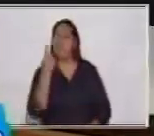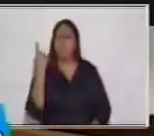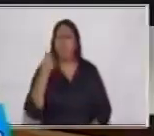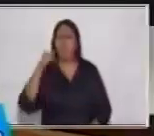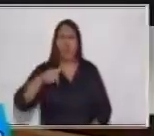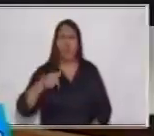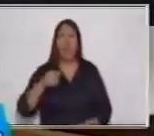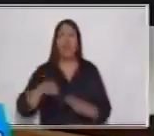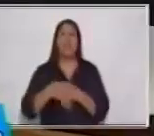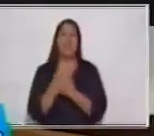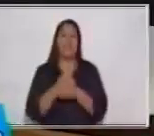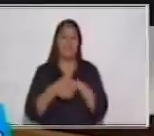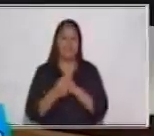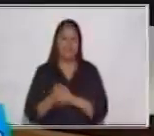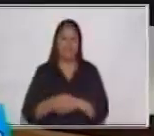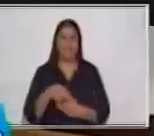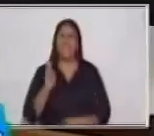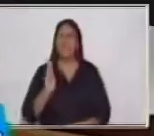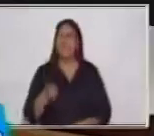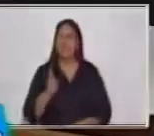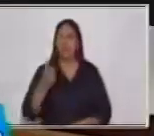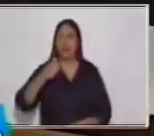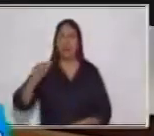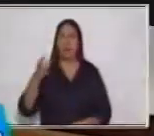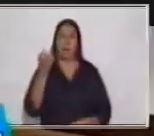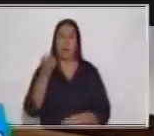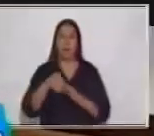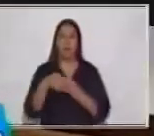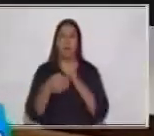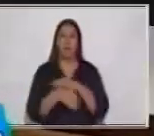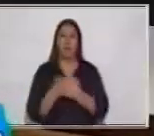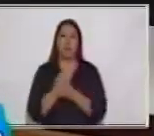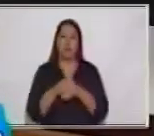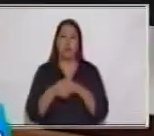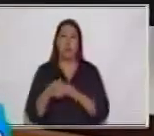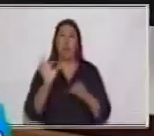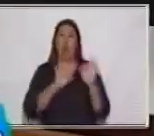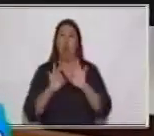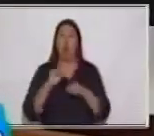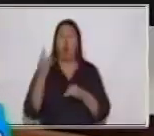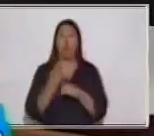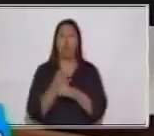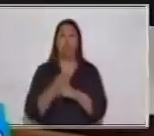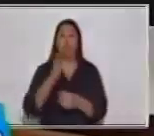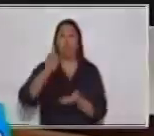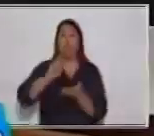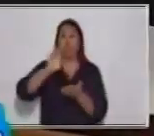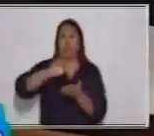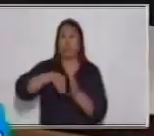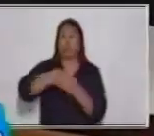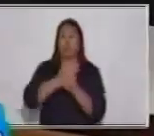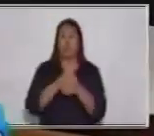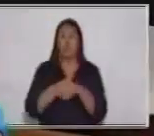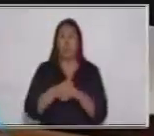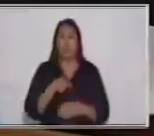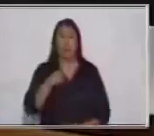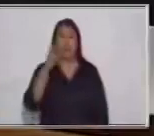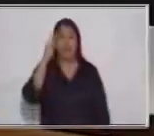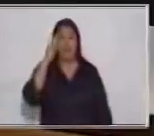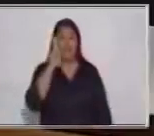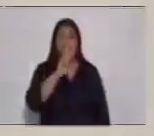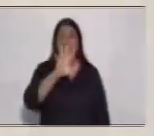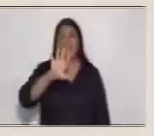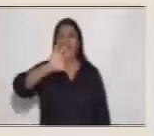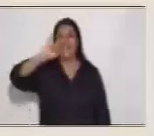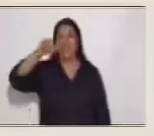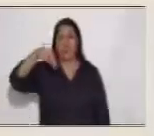las manos constantemente con agua y con jabón o utilizar gel antibacterial. Te recordamos que el 25 de junio estamos